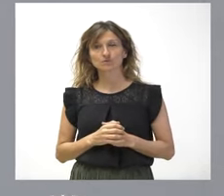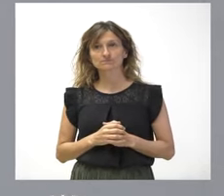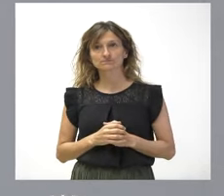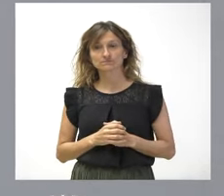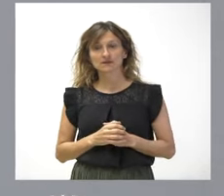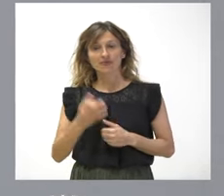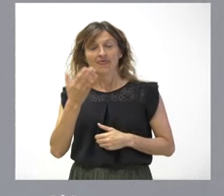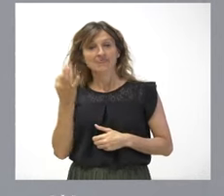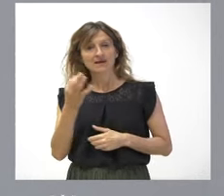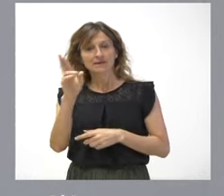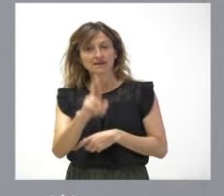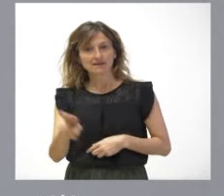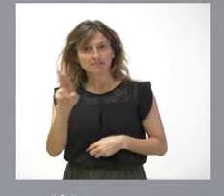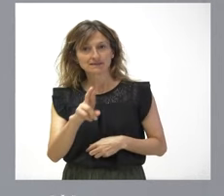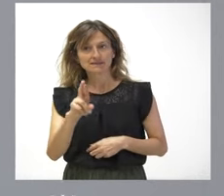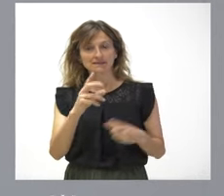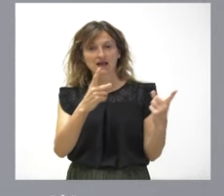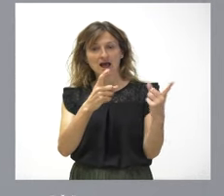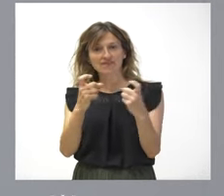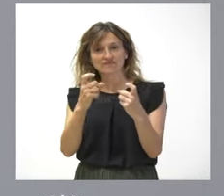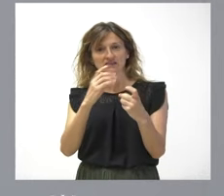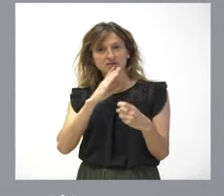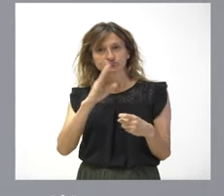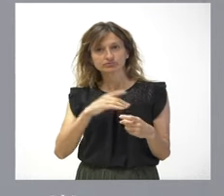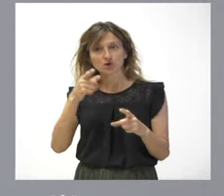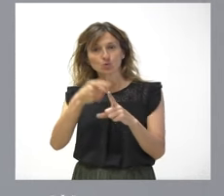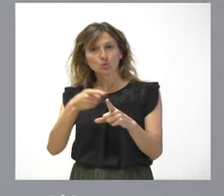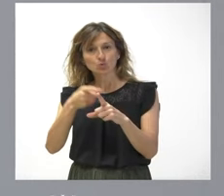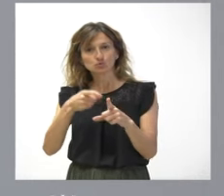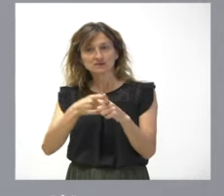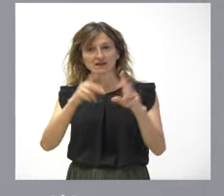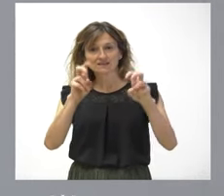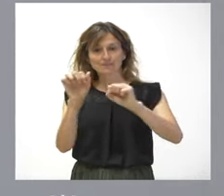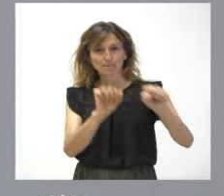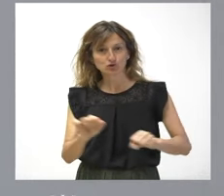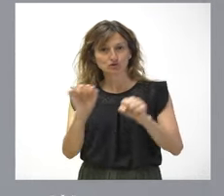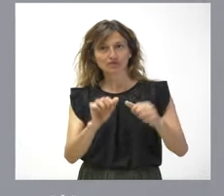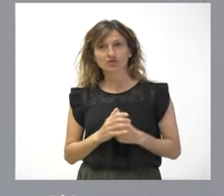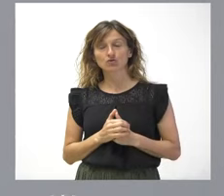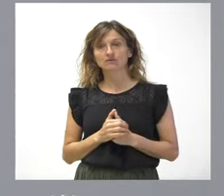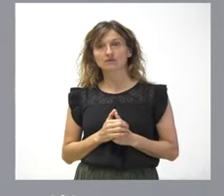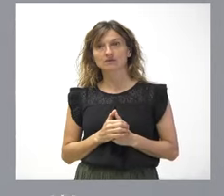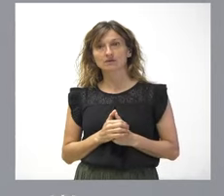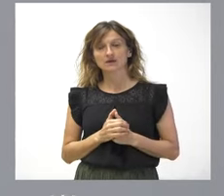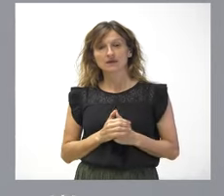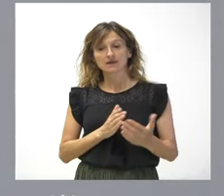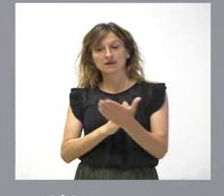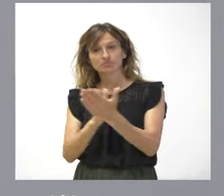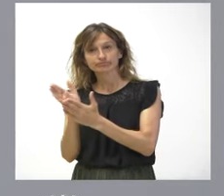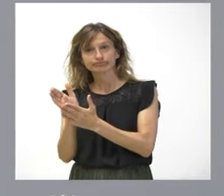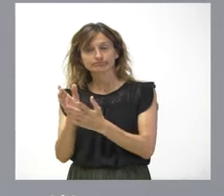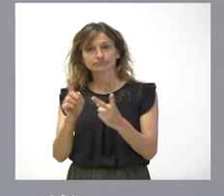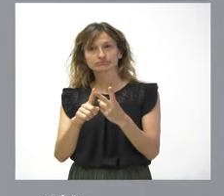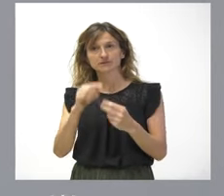volver a insistir en la necesidad y oportunidad de utilizar mecanismos de protección y naturalmente aquellas otras